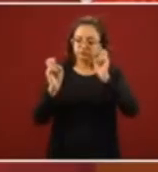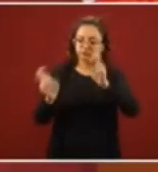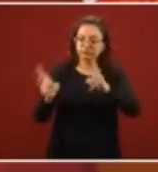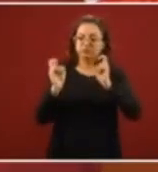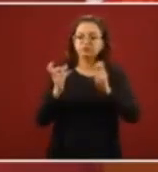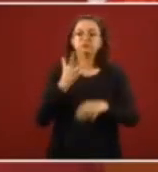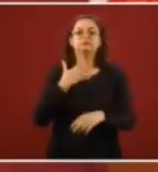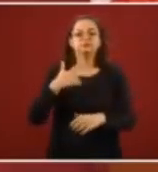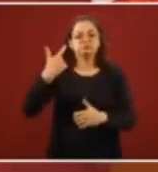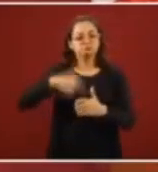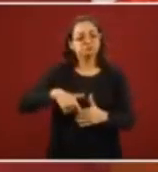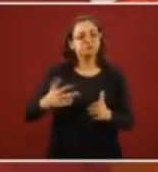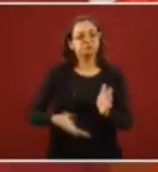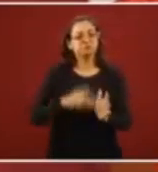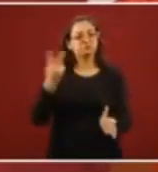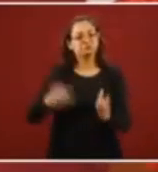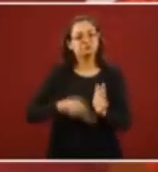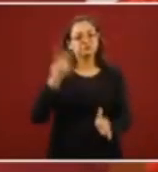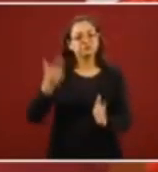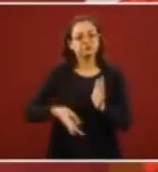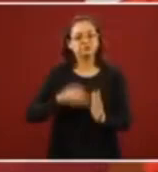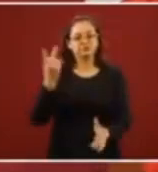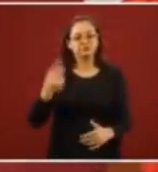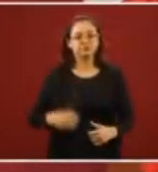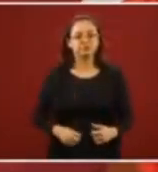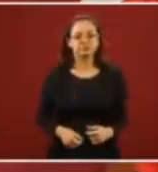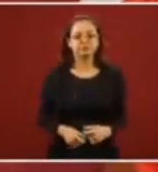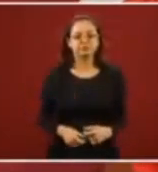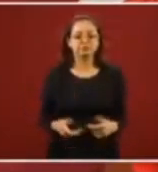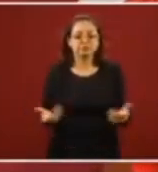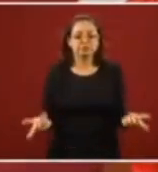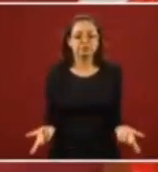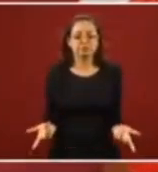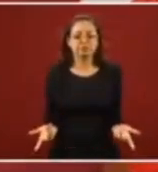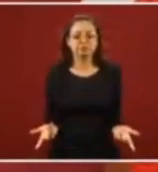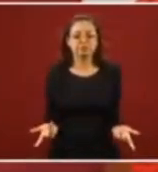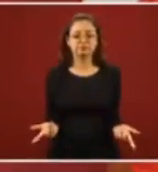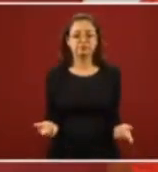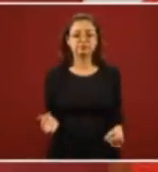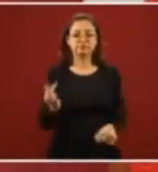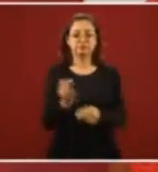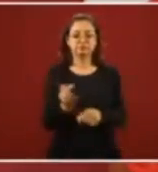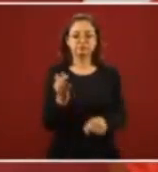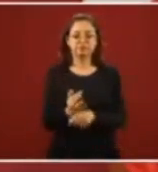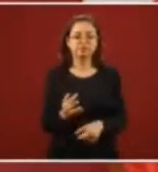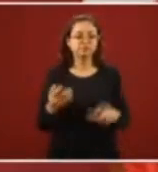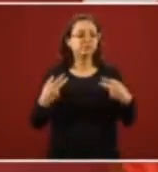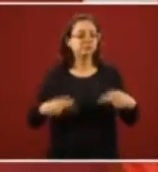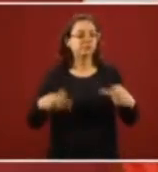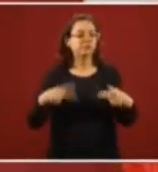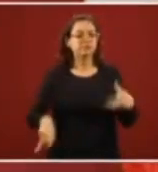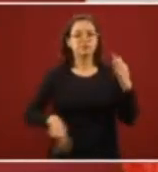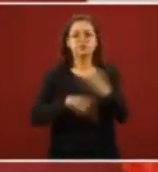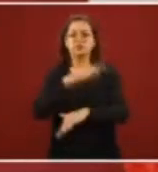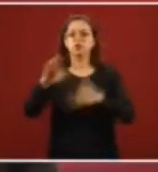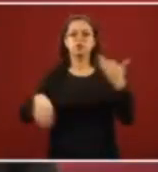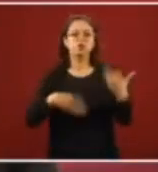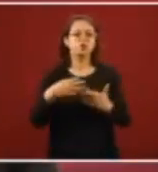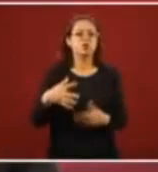combustible. Entonces, es un llamado a todos, a la población en general,